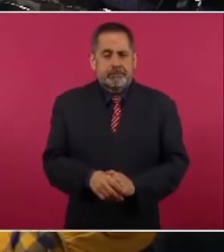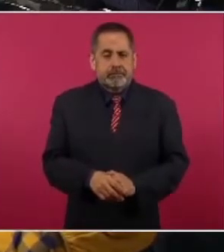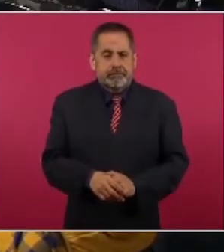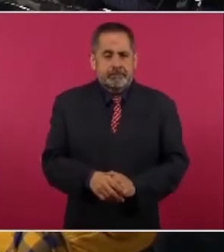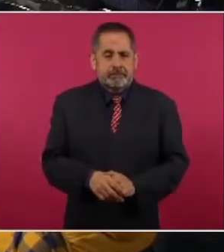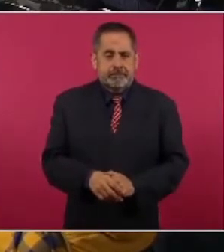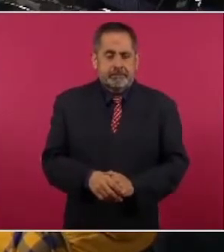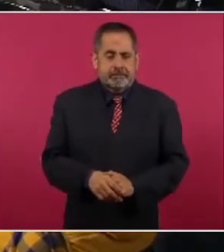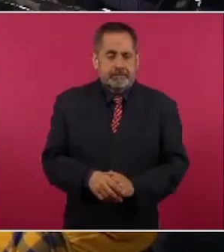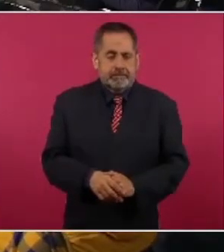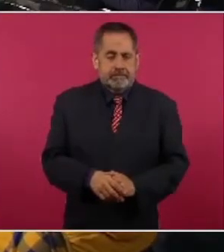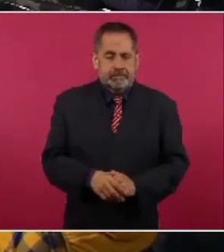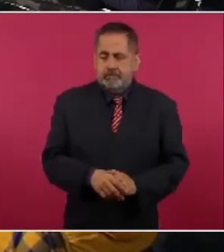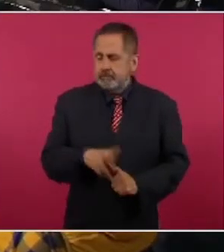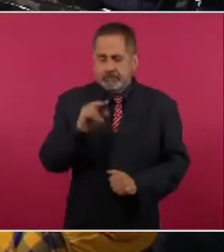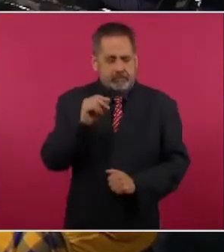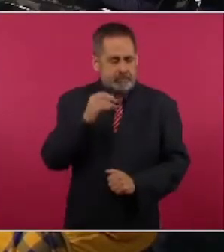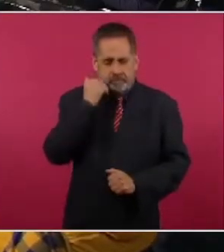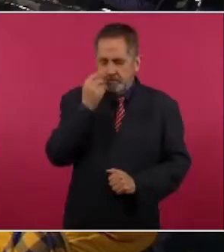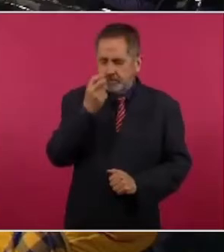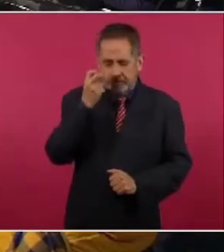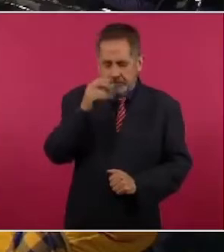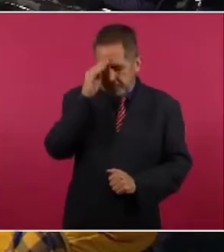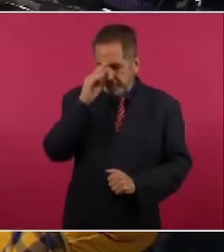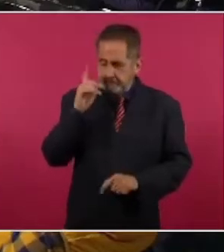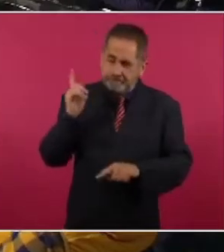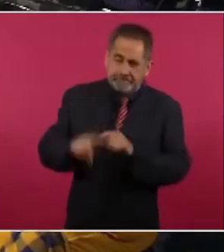Ni estamos deseando eso nosotros,